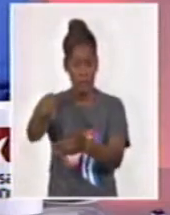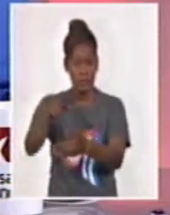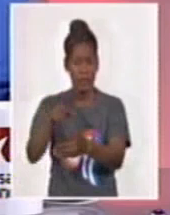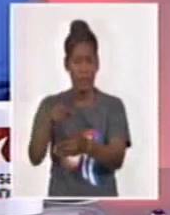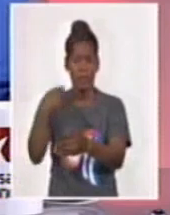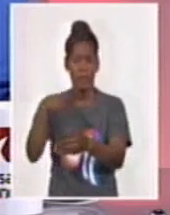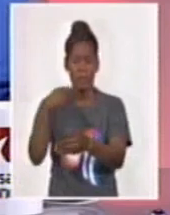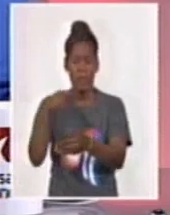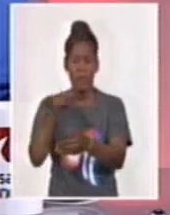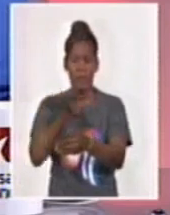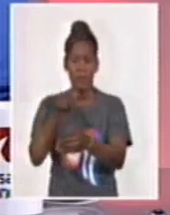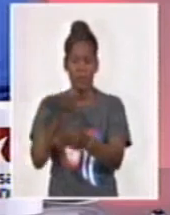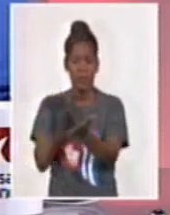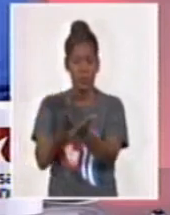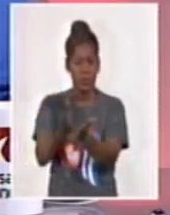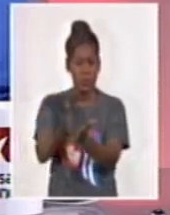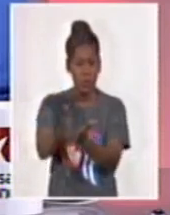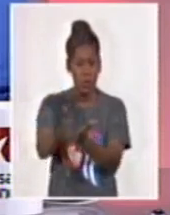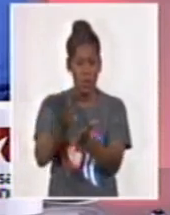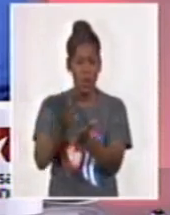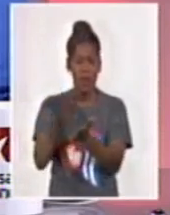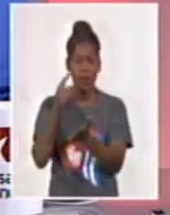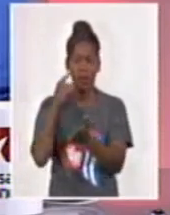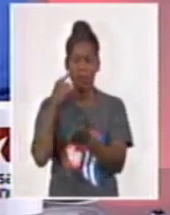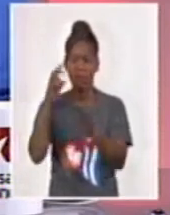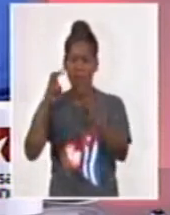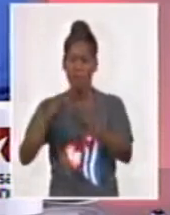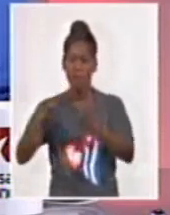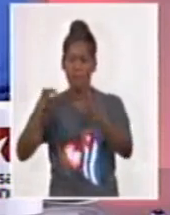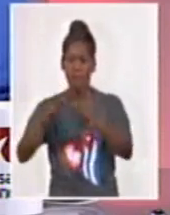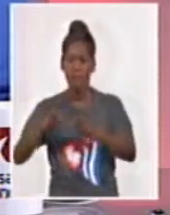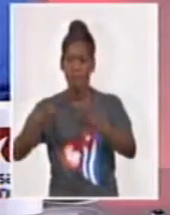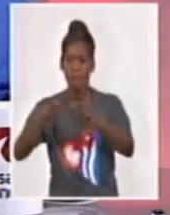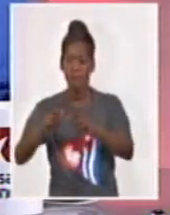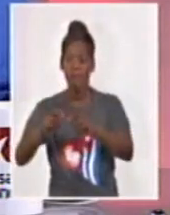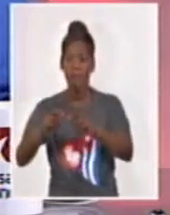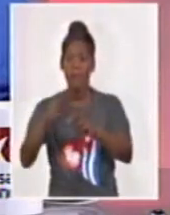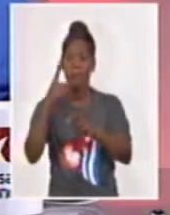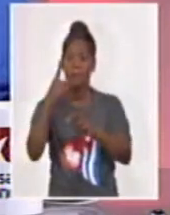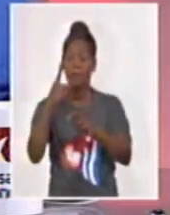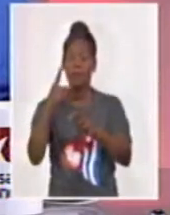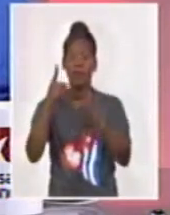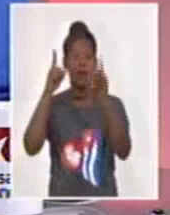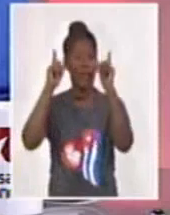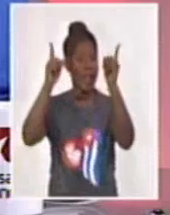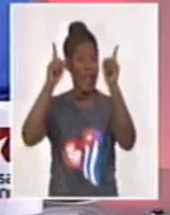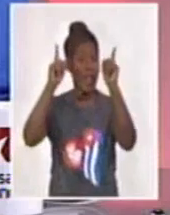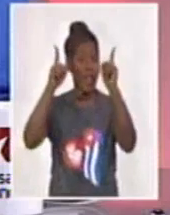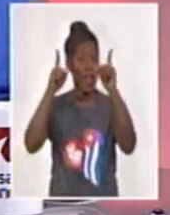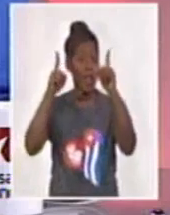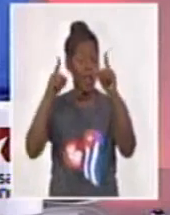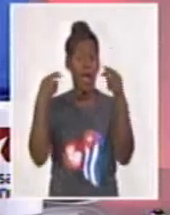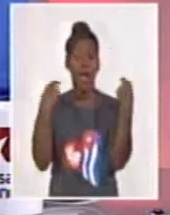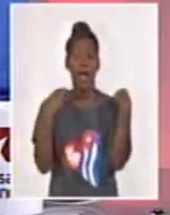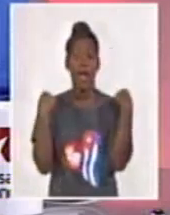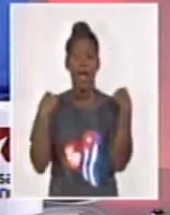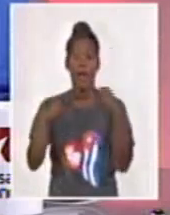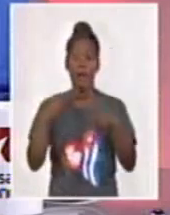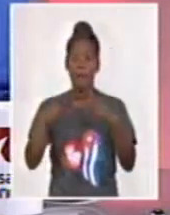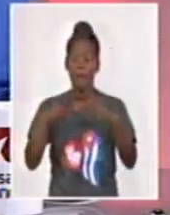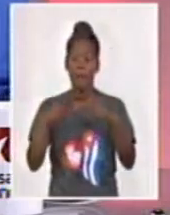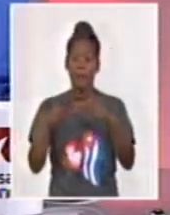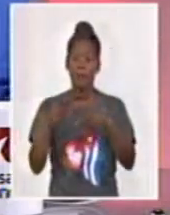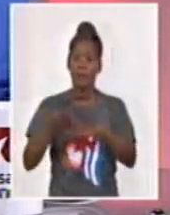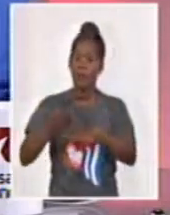También se ha realizado un proceso de reunión con todos los administradores de esas unidades para evaluar los